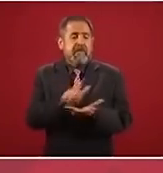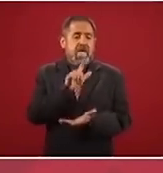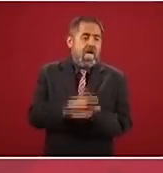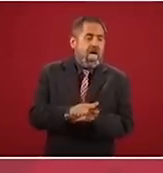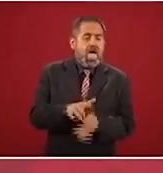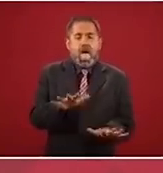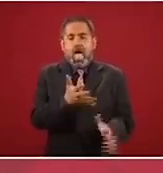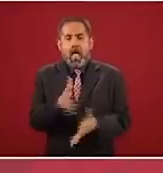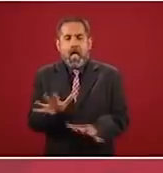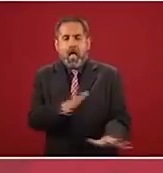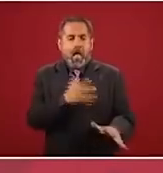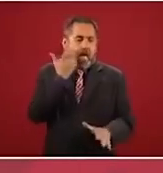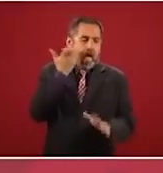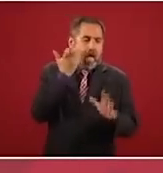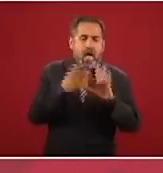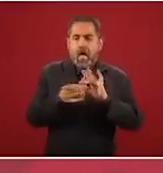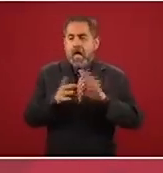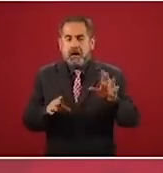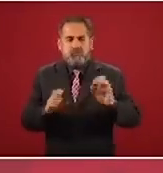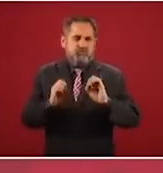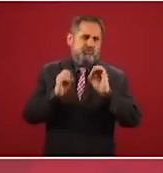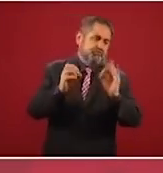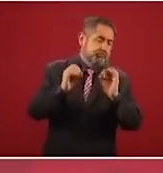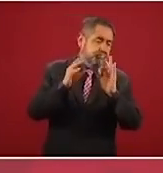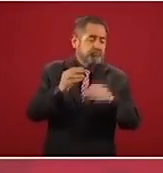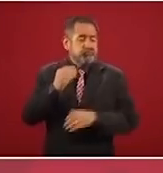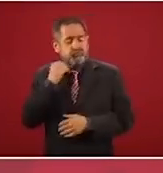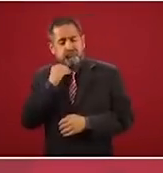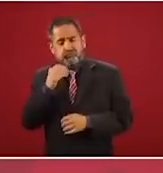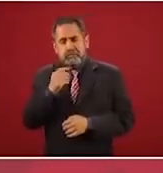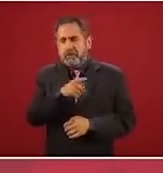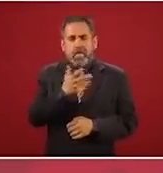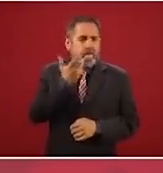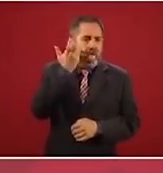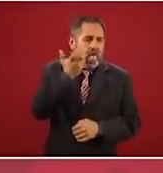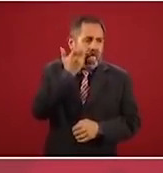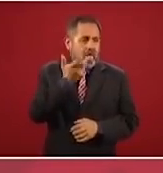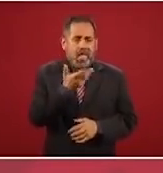o sea, con despachos de abogados y